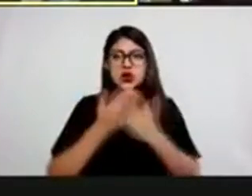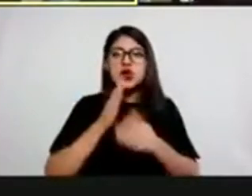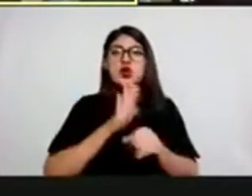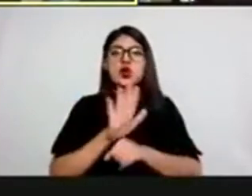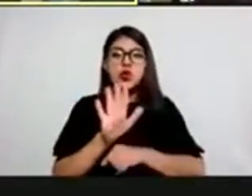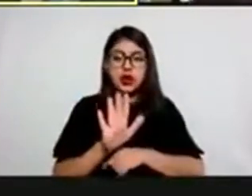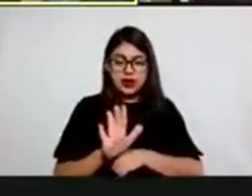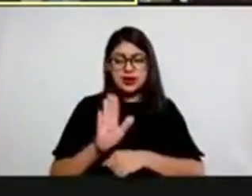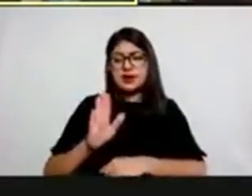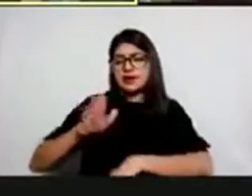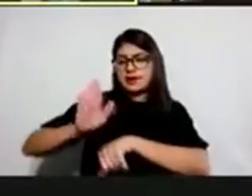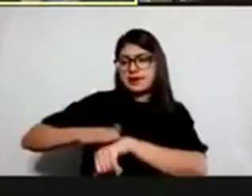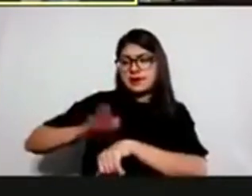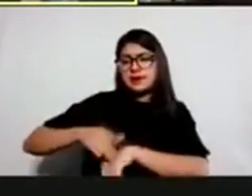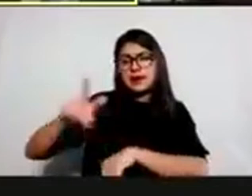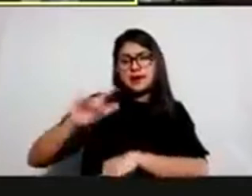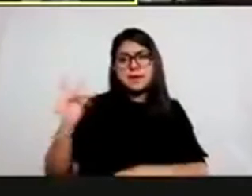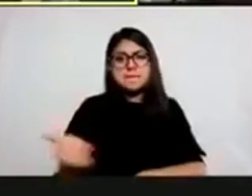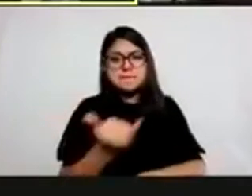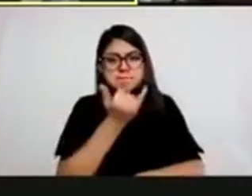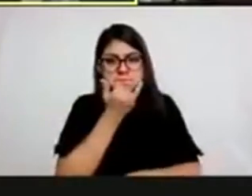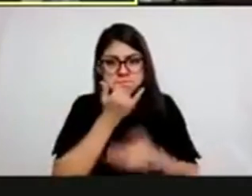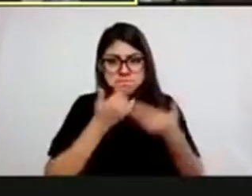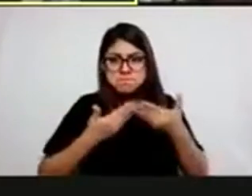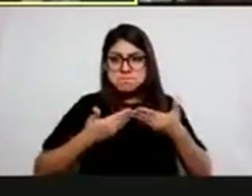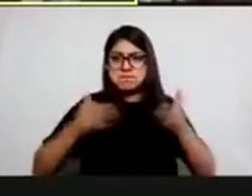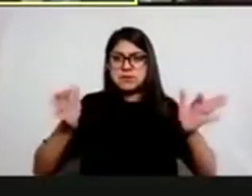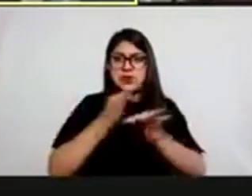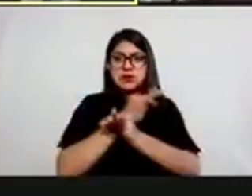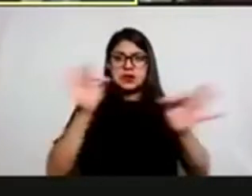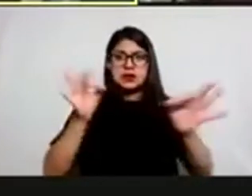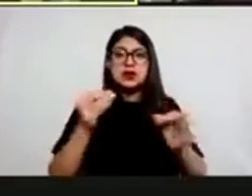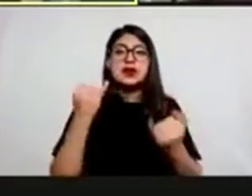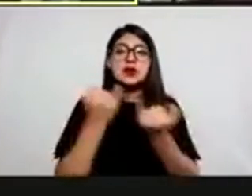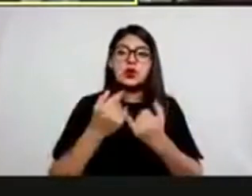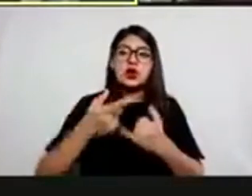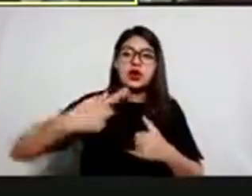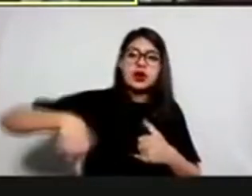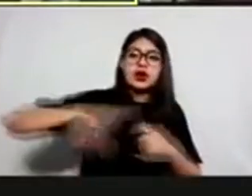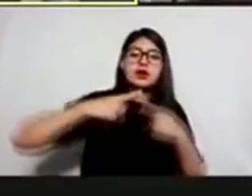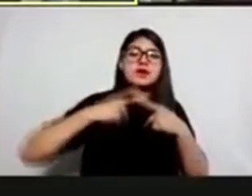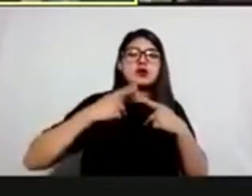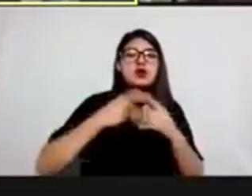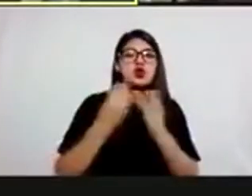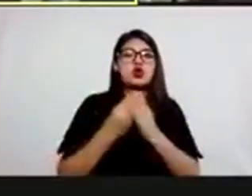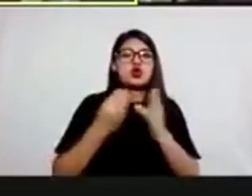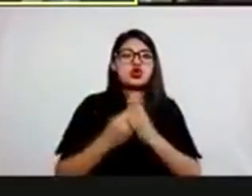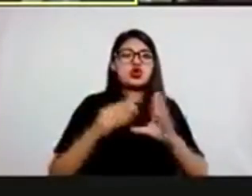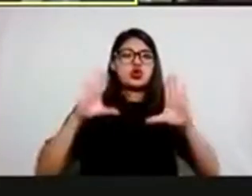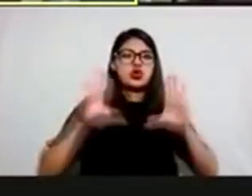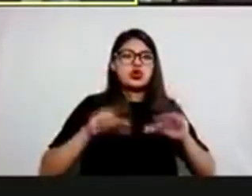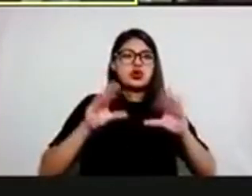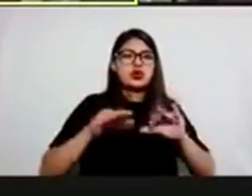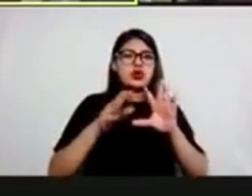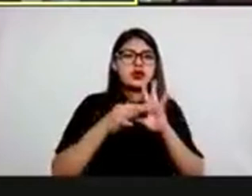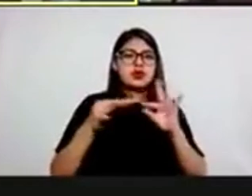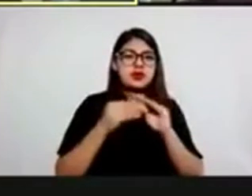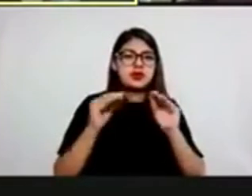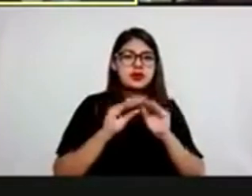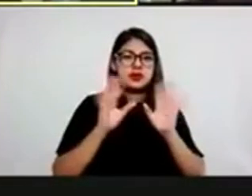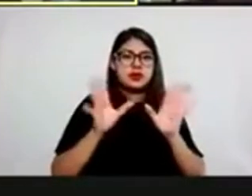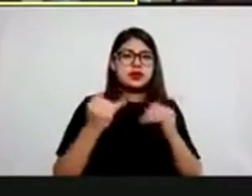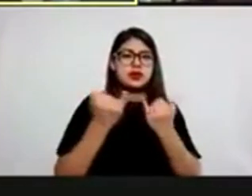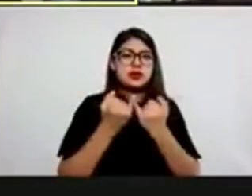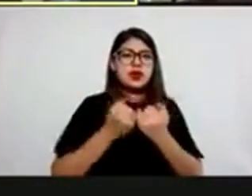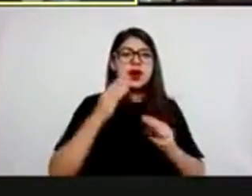del personal del instituto mediante cursos, la elaboración del material para difundir protocolos para atender